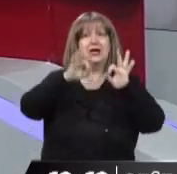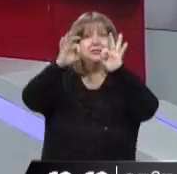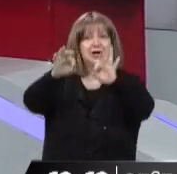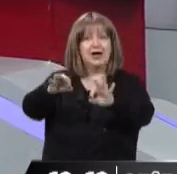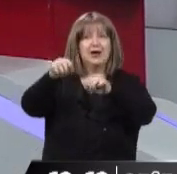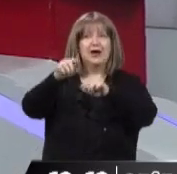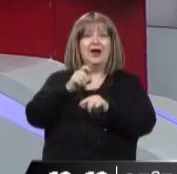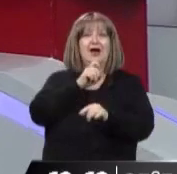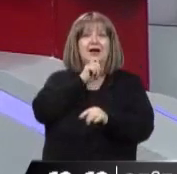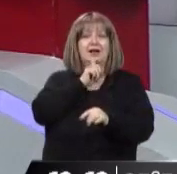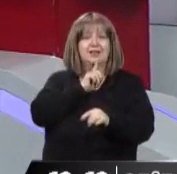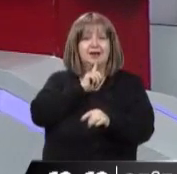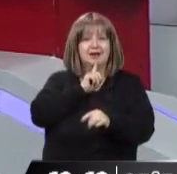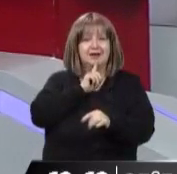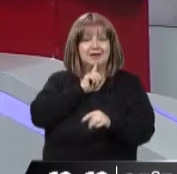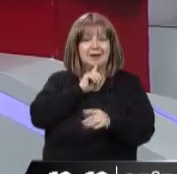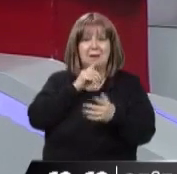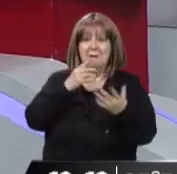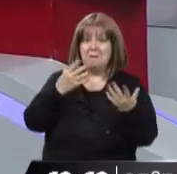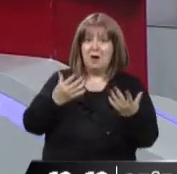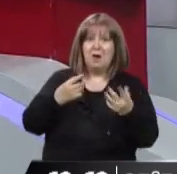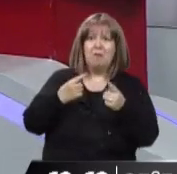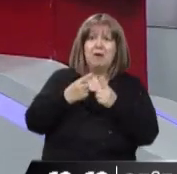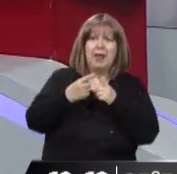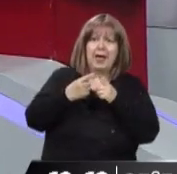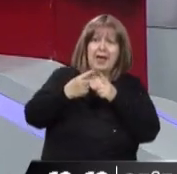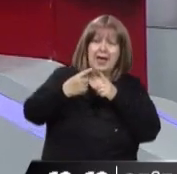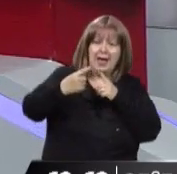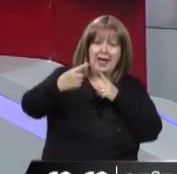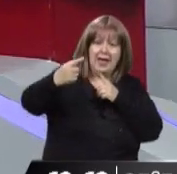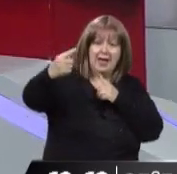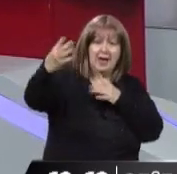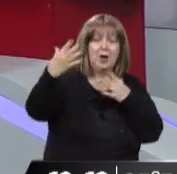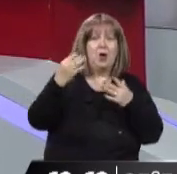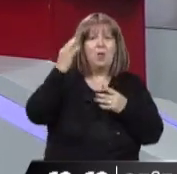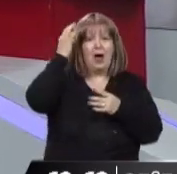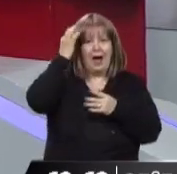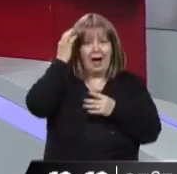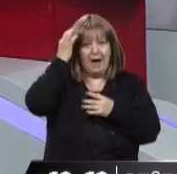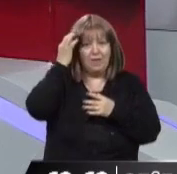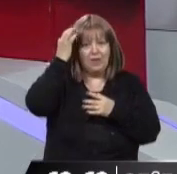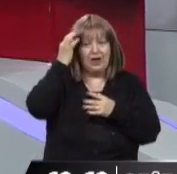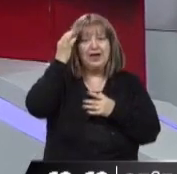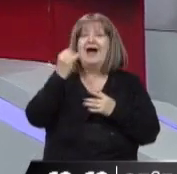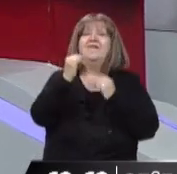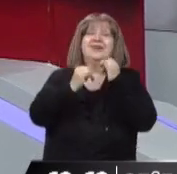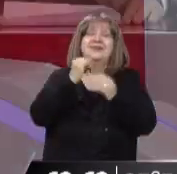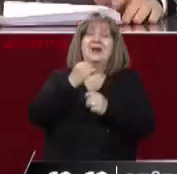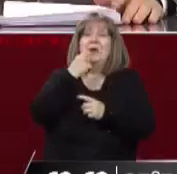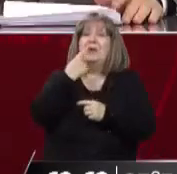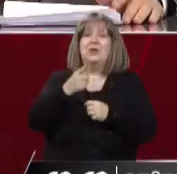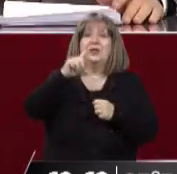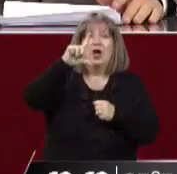a Qatar haciendo una travesía que vamos a preguntarle de cuántos kilómetros, sobre todo hicieron mucho África. Y bueno, que nos cuente. Que nos cuente.